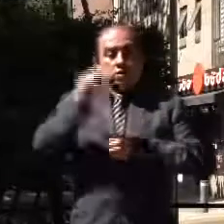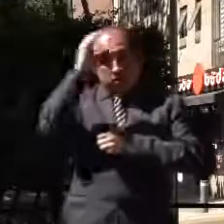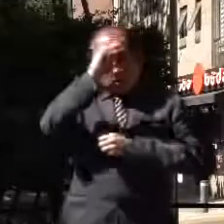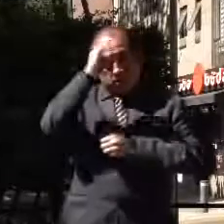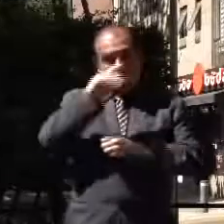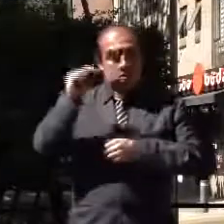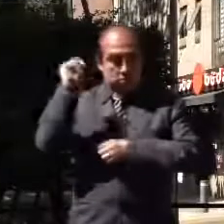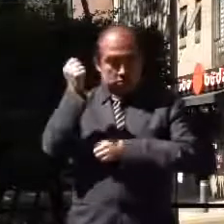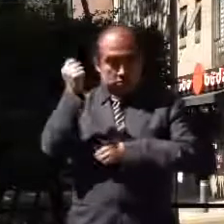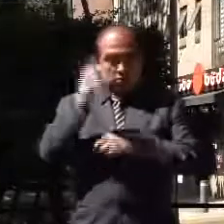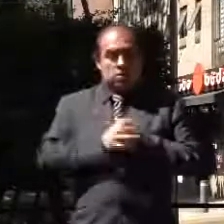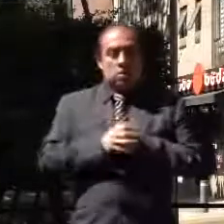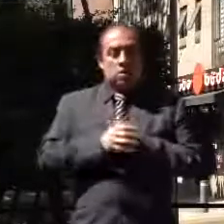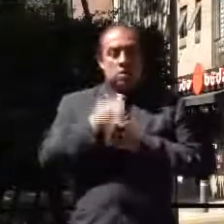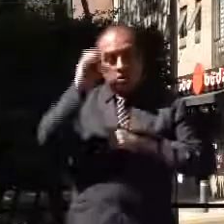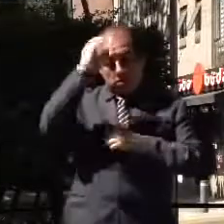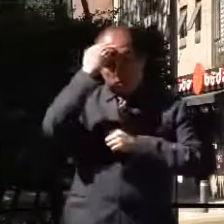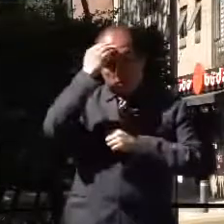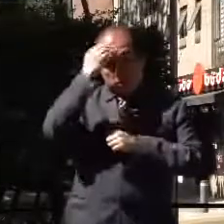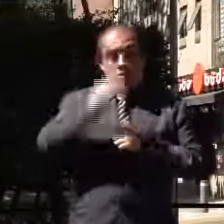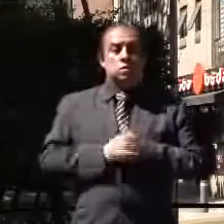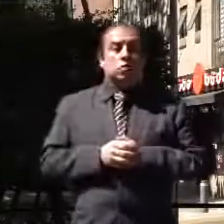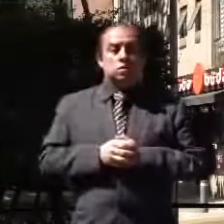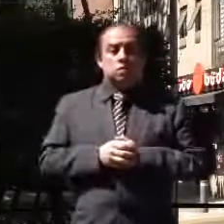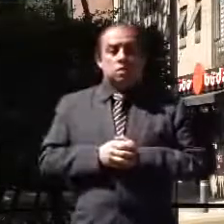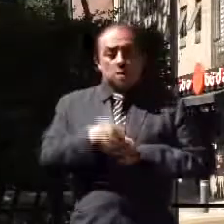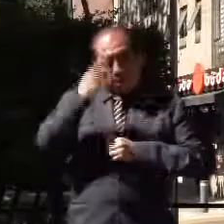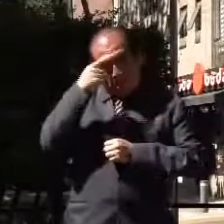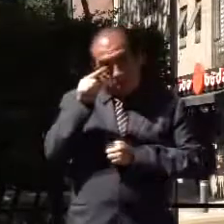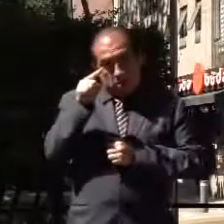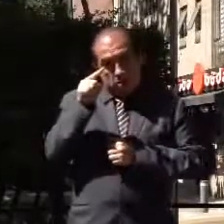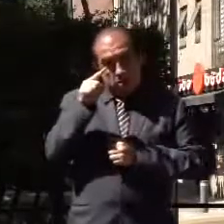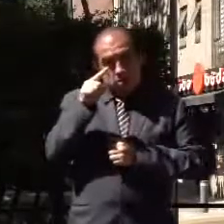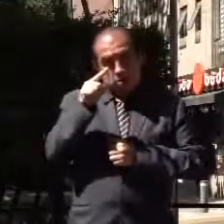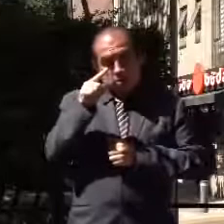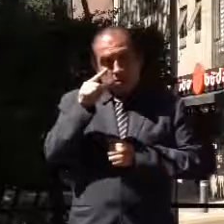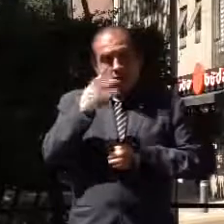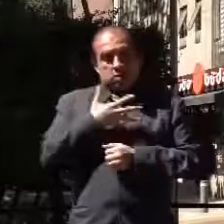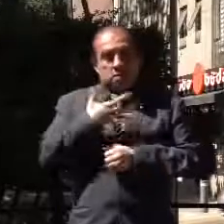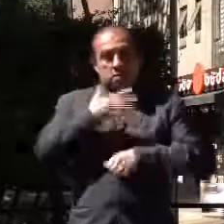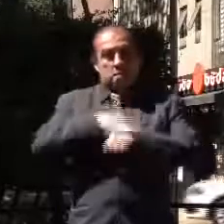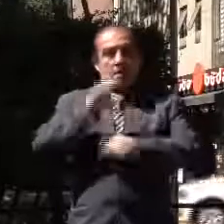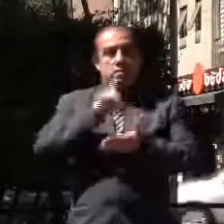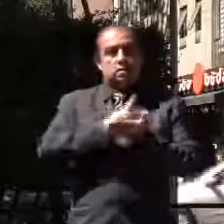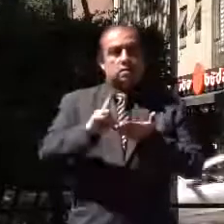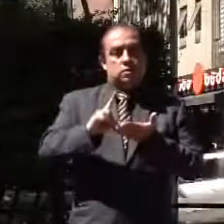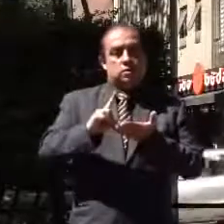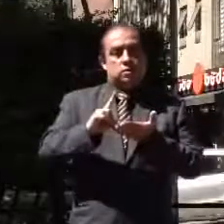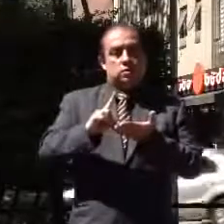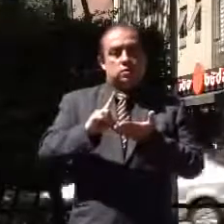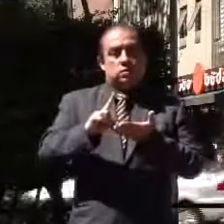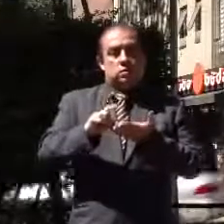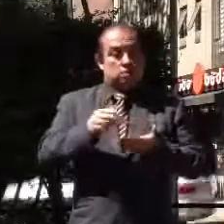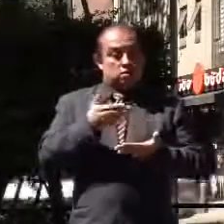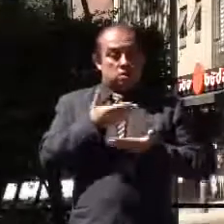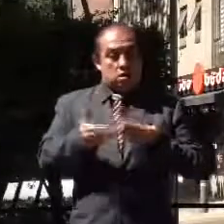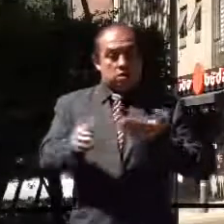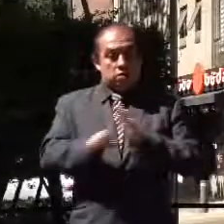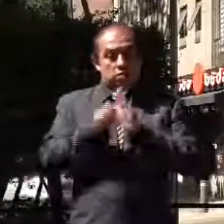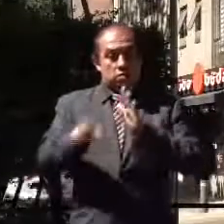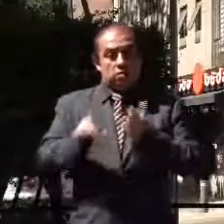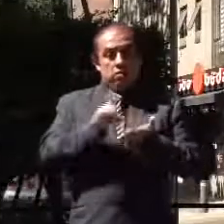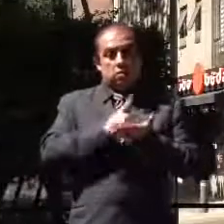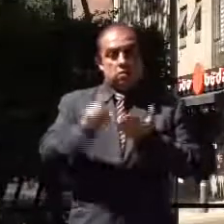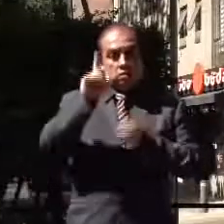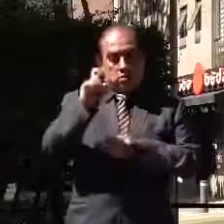de la tecnología, del conocimiento para tener más derechos, en este caso el derecho al agua. Muchas